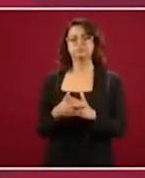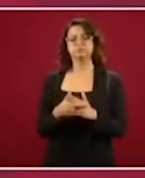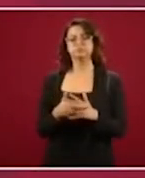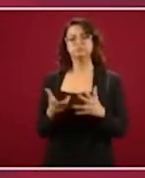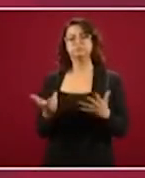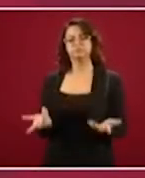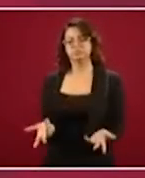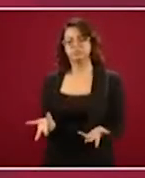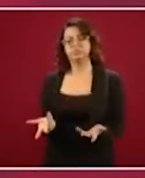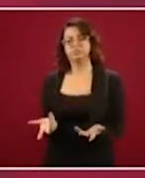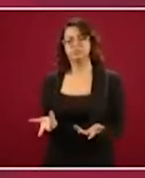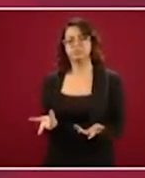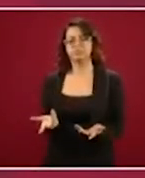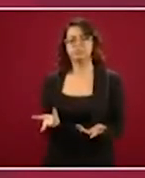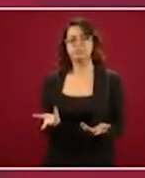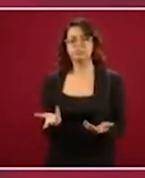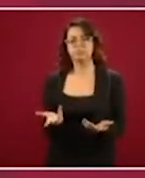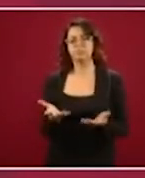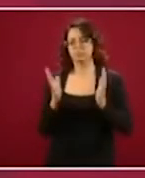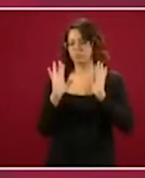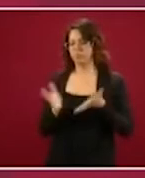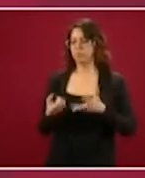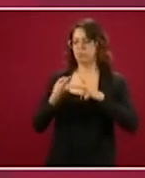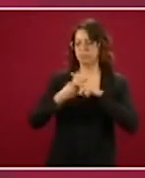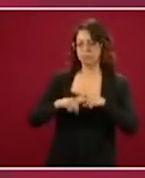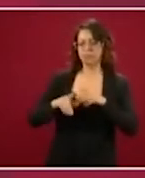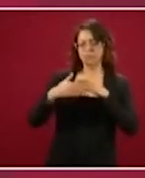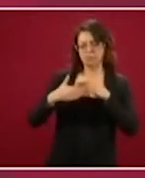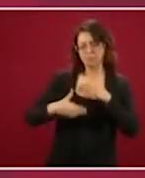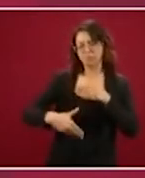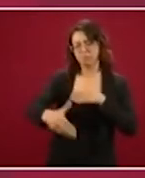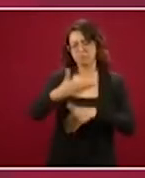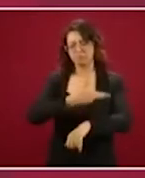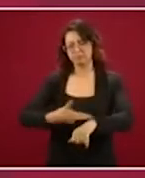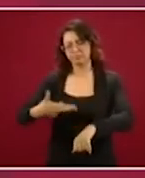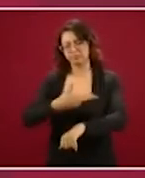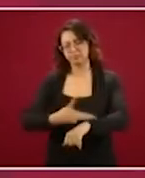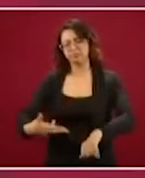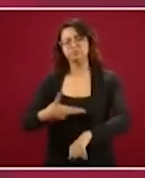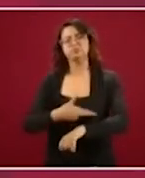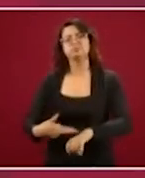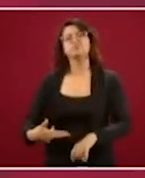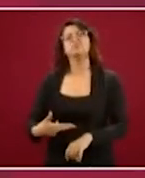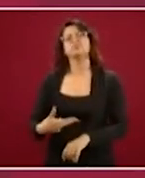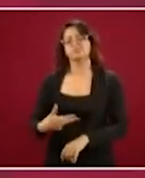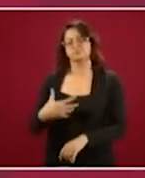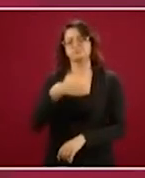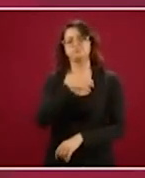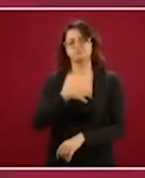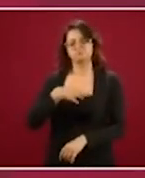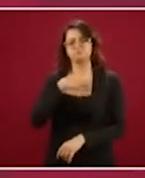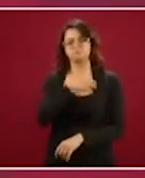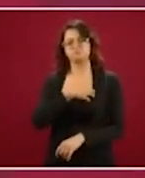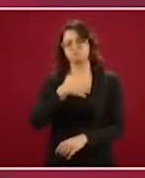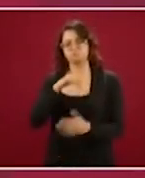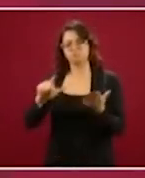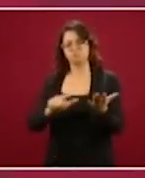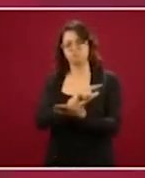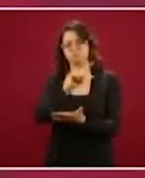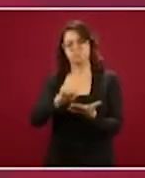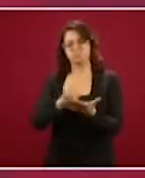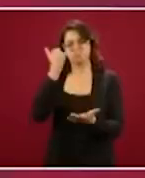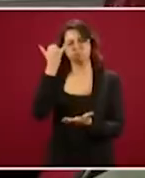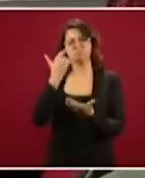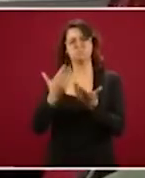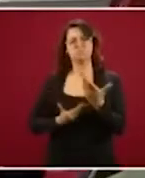Y se está haciendo, yo celebro que se haya aprobado esta